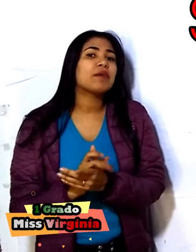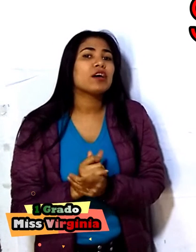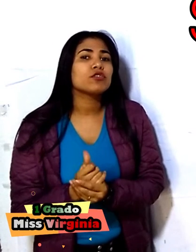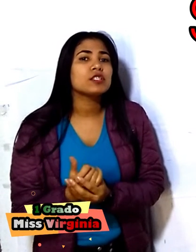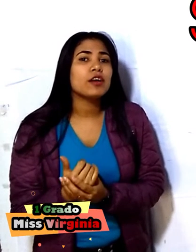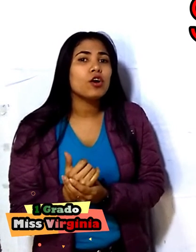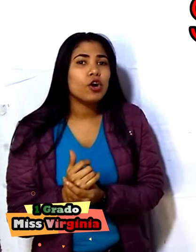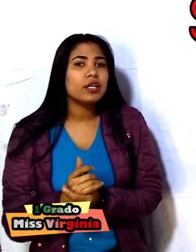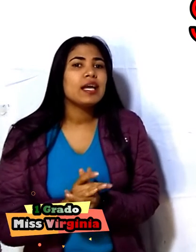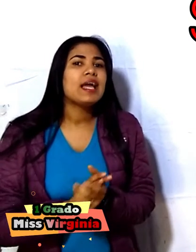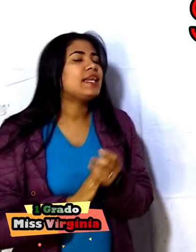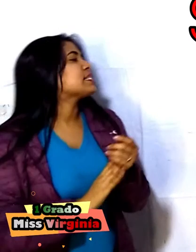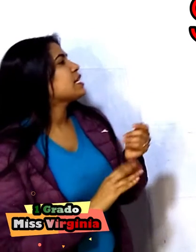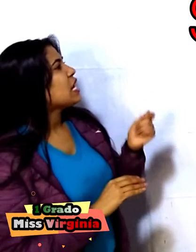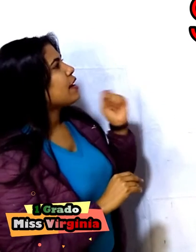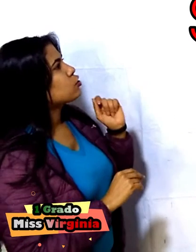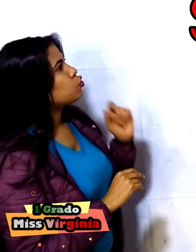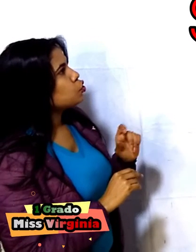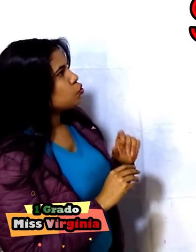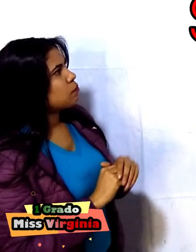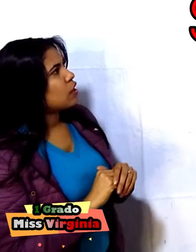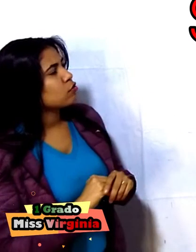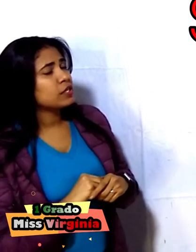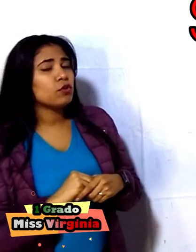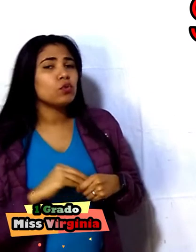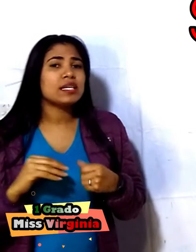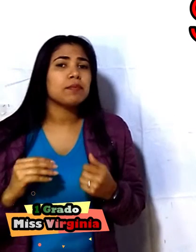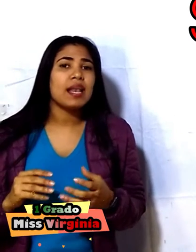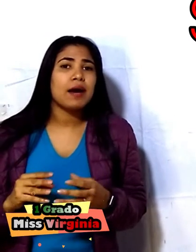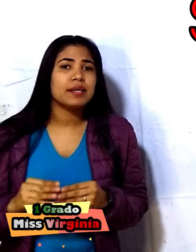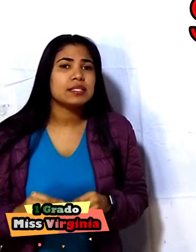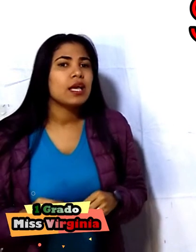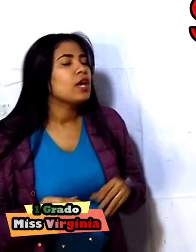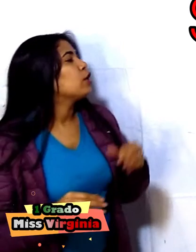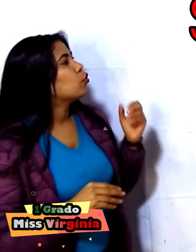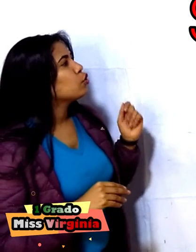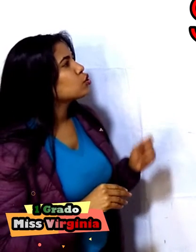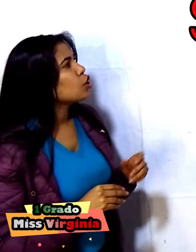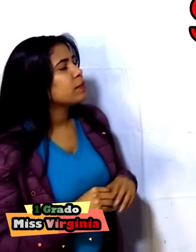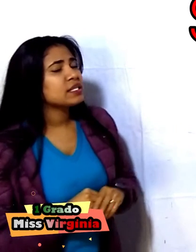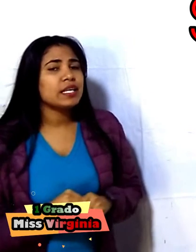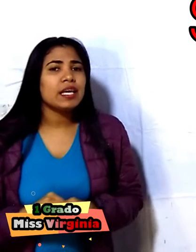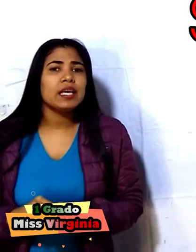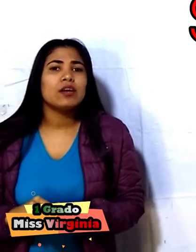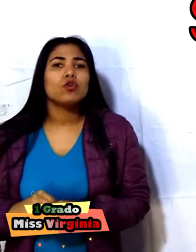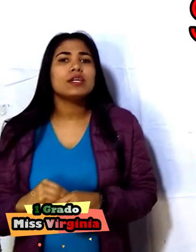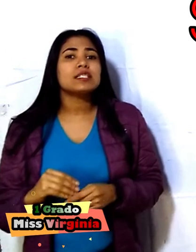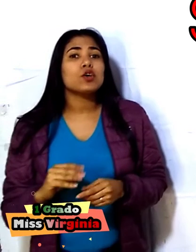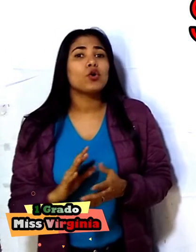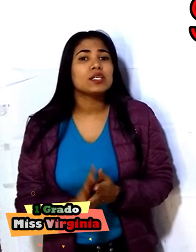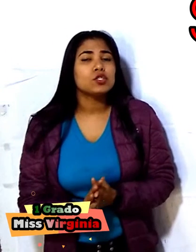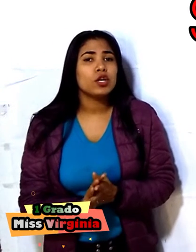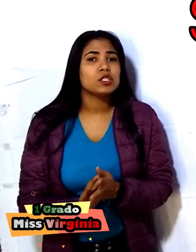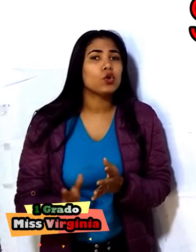Ahora vamos a conocer hoy la sílaba chu. Vamos a conocer unas palabras, unos nombres y